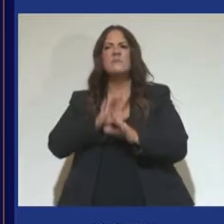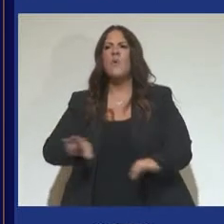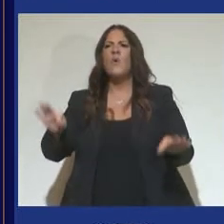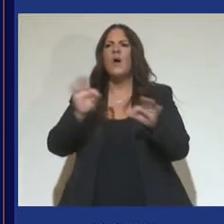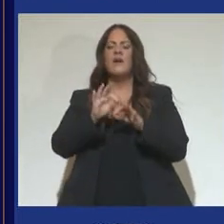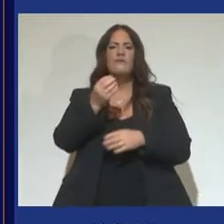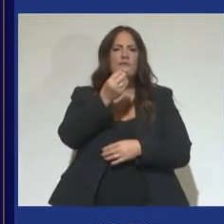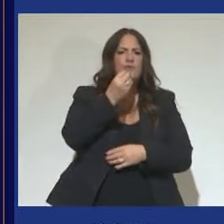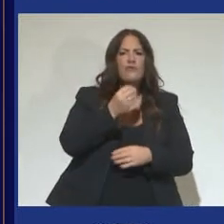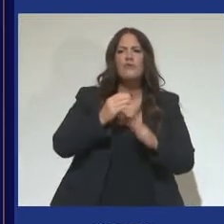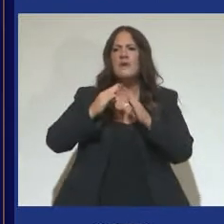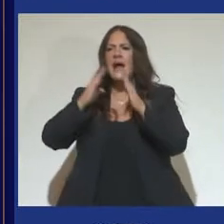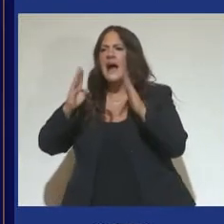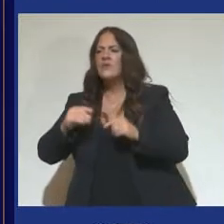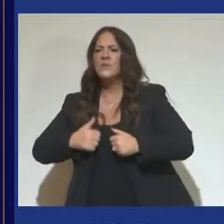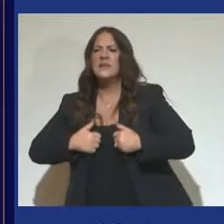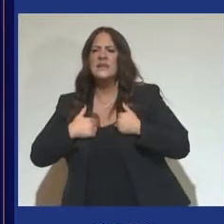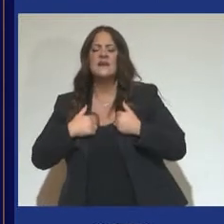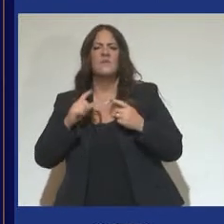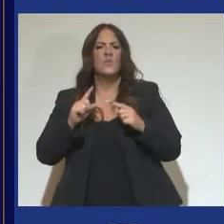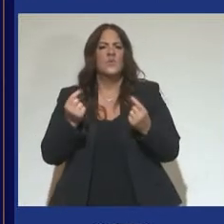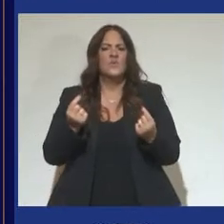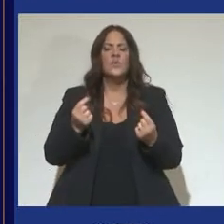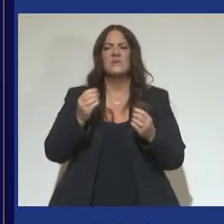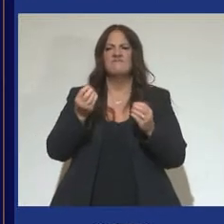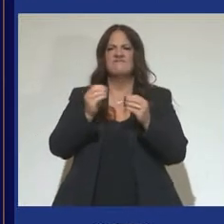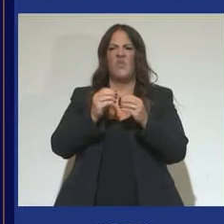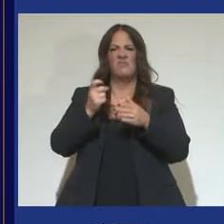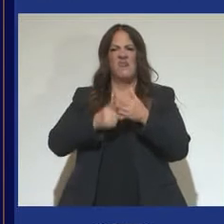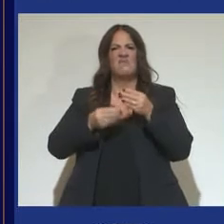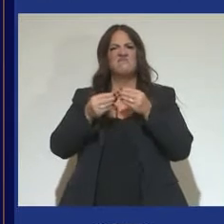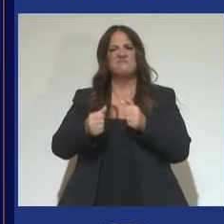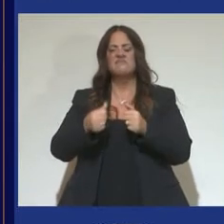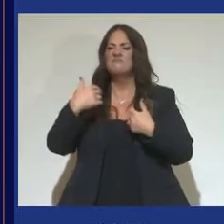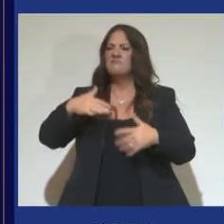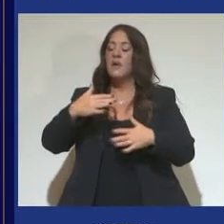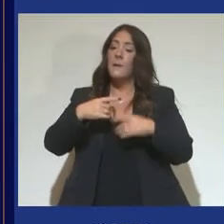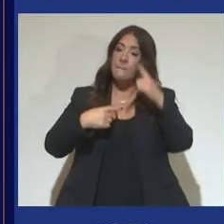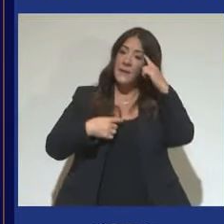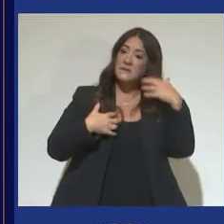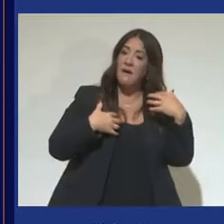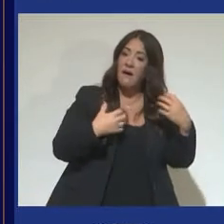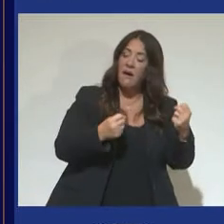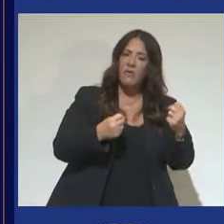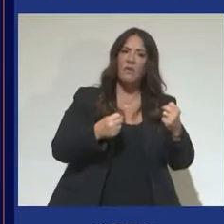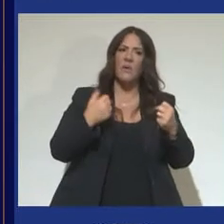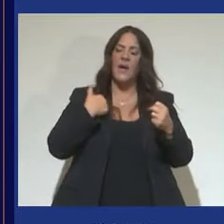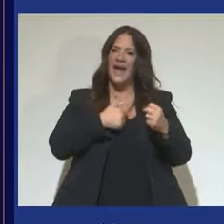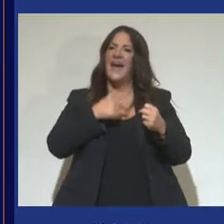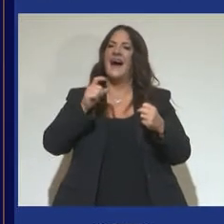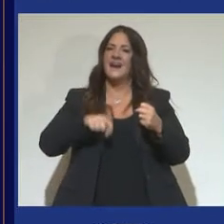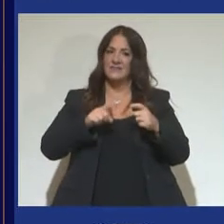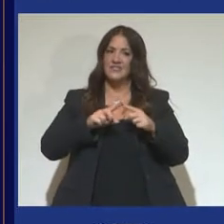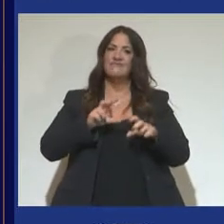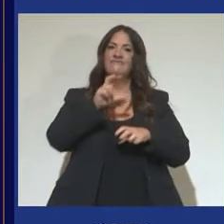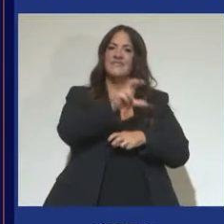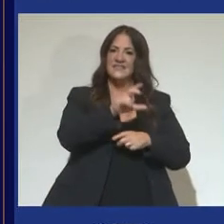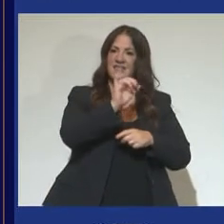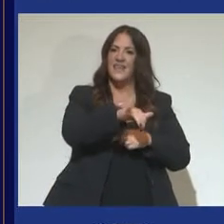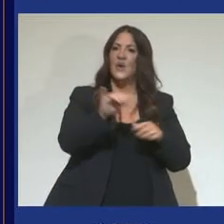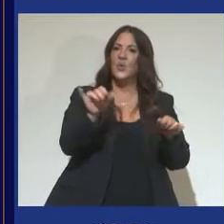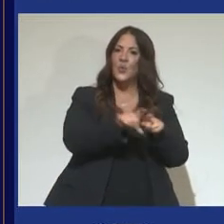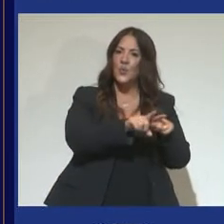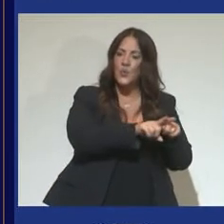importantes comida y residencia por eso el número es más alto pero que ha sido en el pasado en el pasado 100 millones salud mental yo puedo